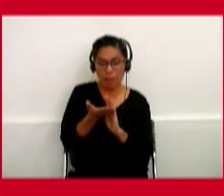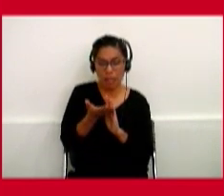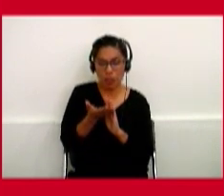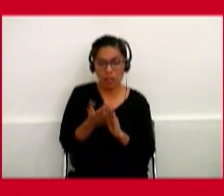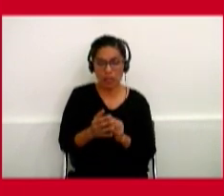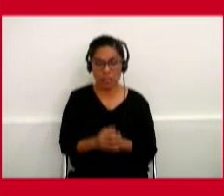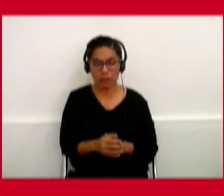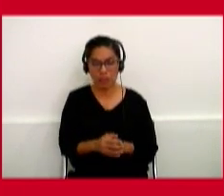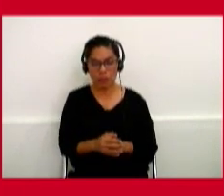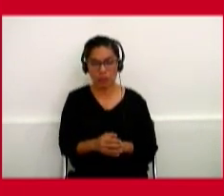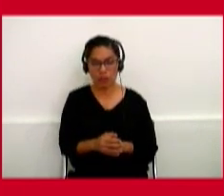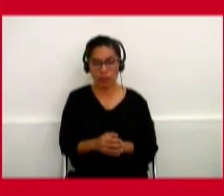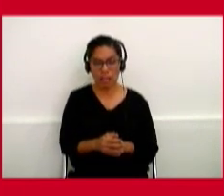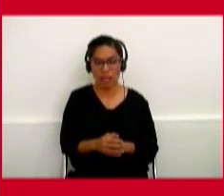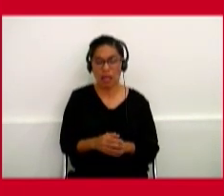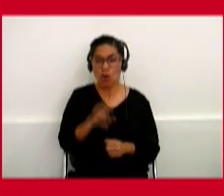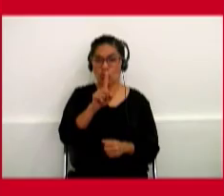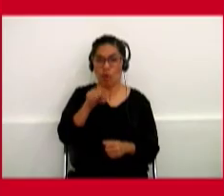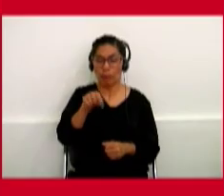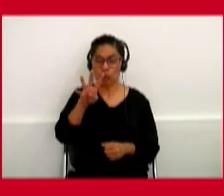una eficiencia de